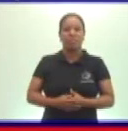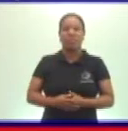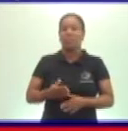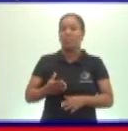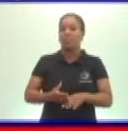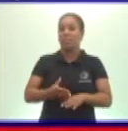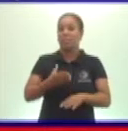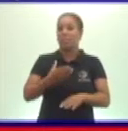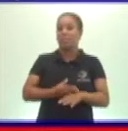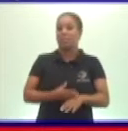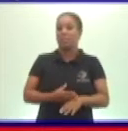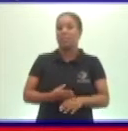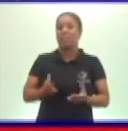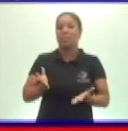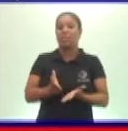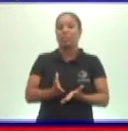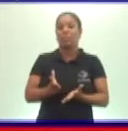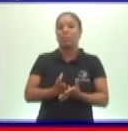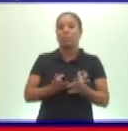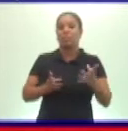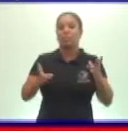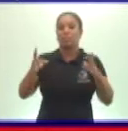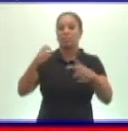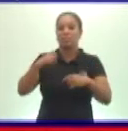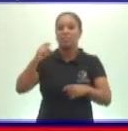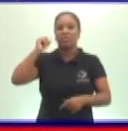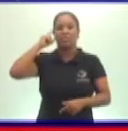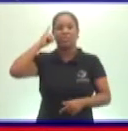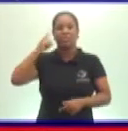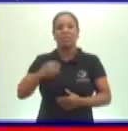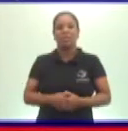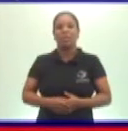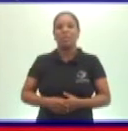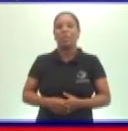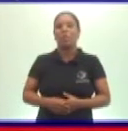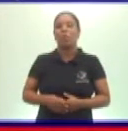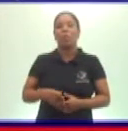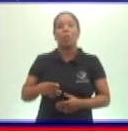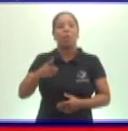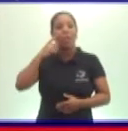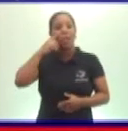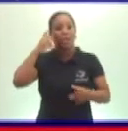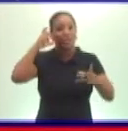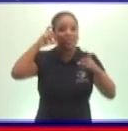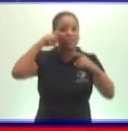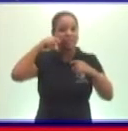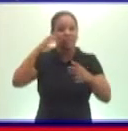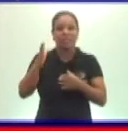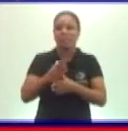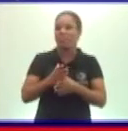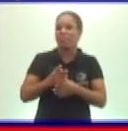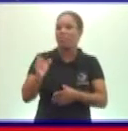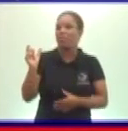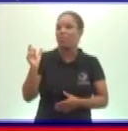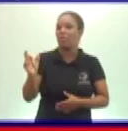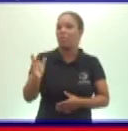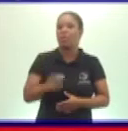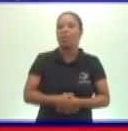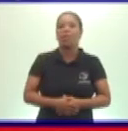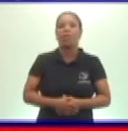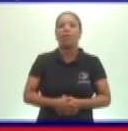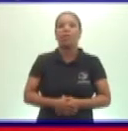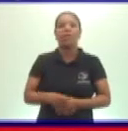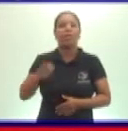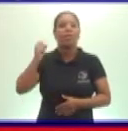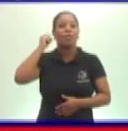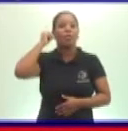estudio científico de las ideas o la ciencia de significado de las palabras. La ideología remite